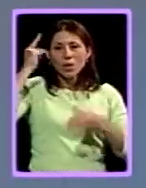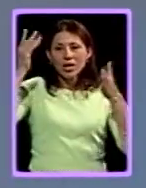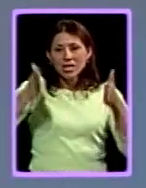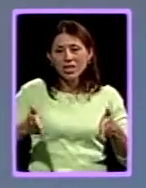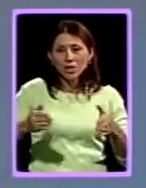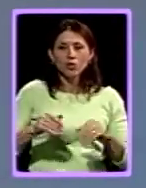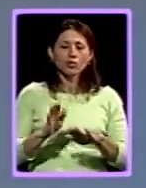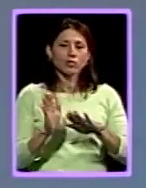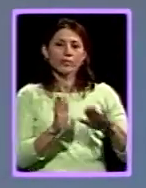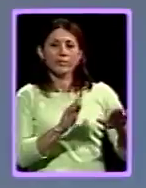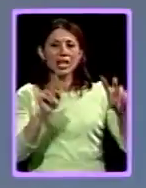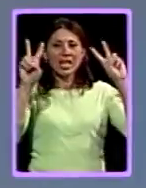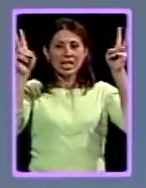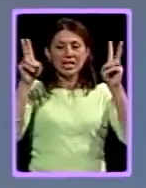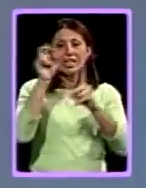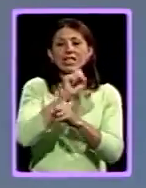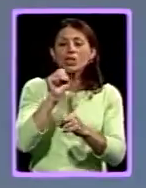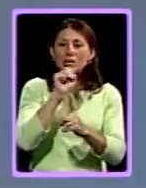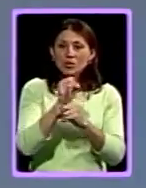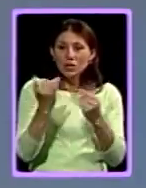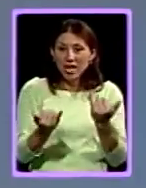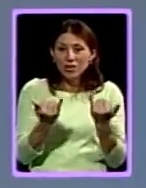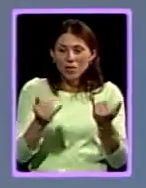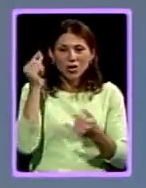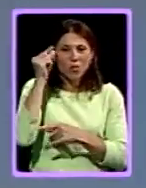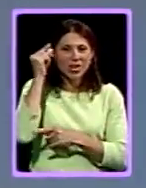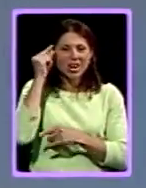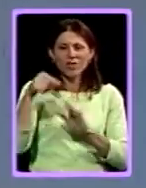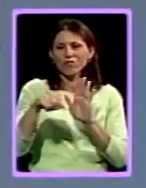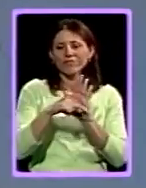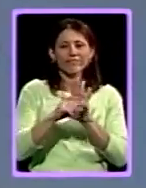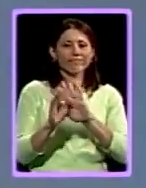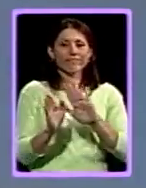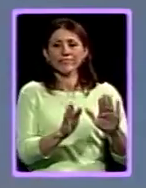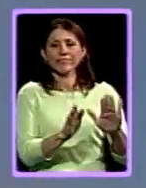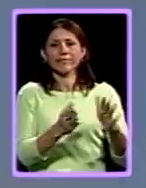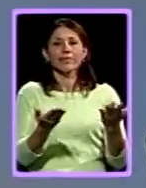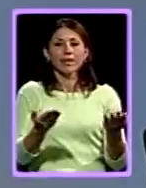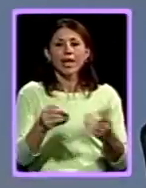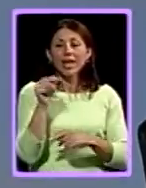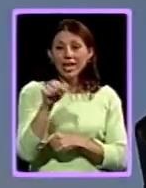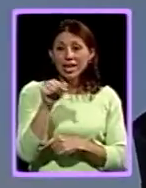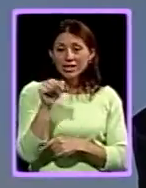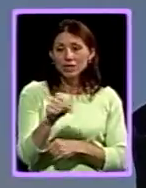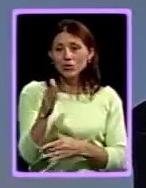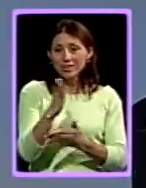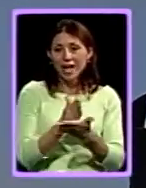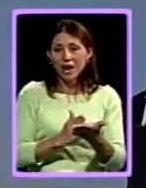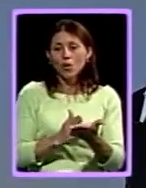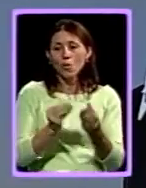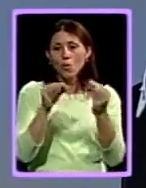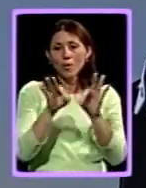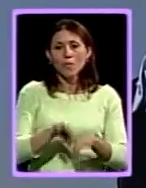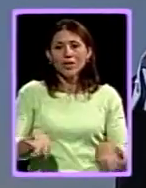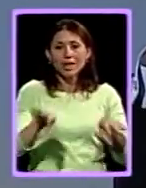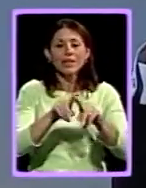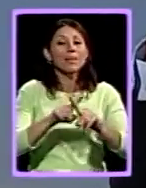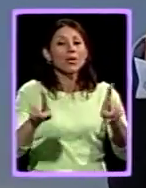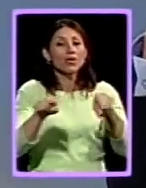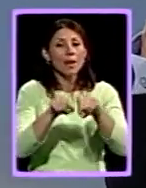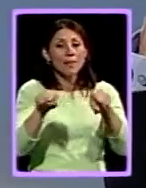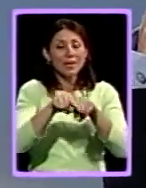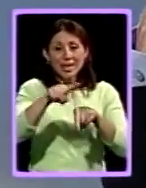como ellos la percibían no, era muy negativa, etcétera. Ese era un punto, pero además nos decían, mire, la